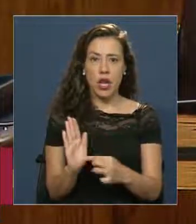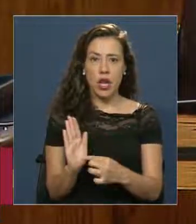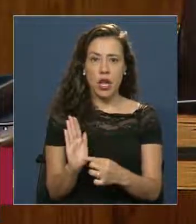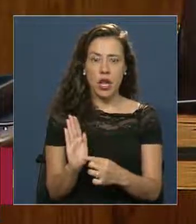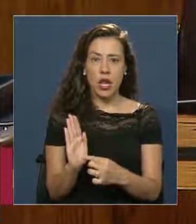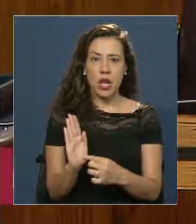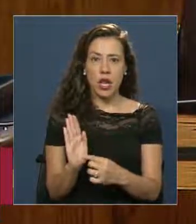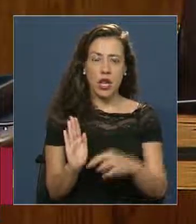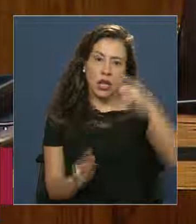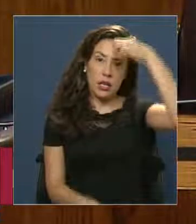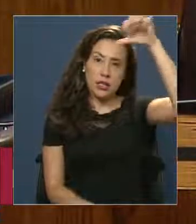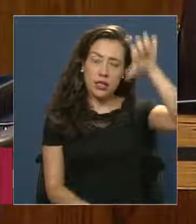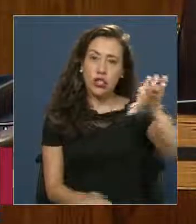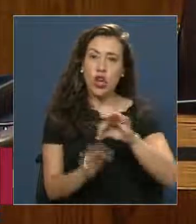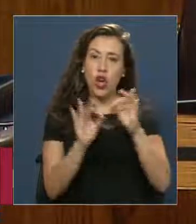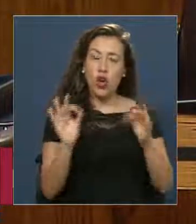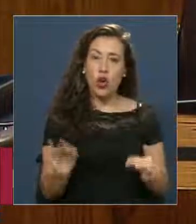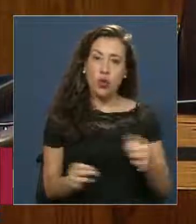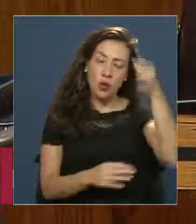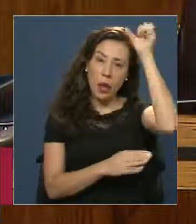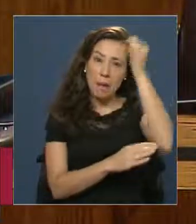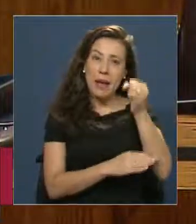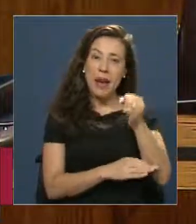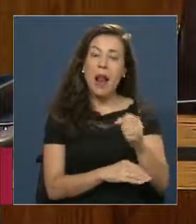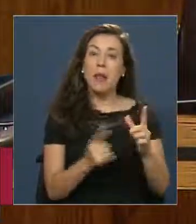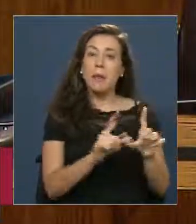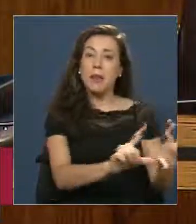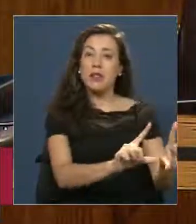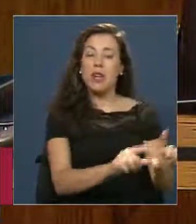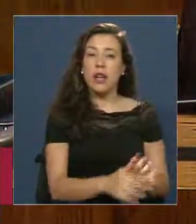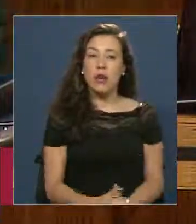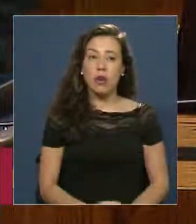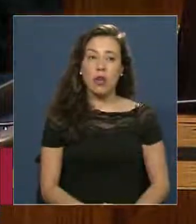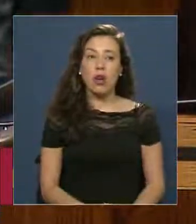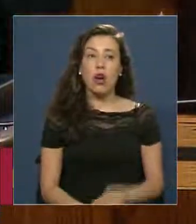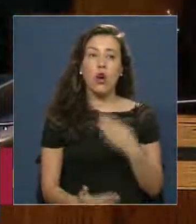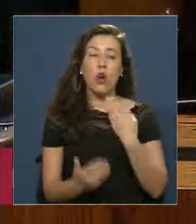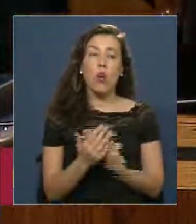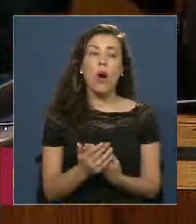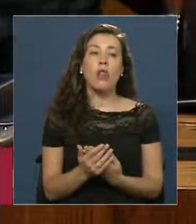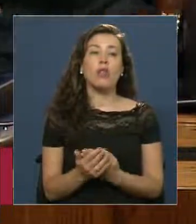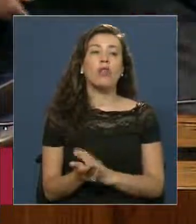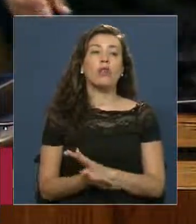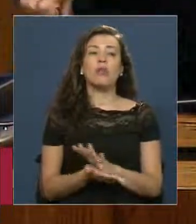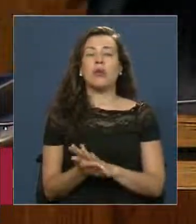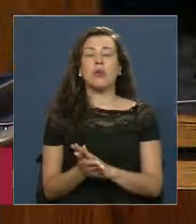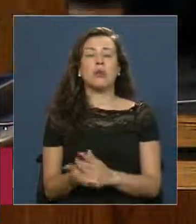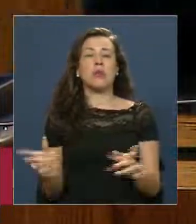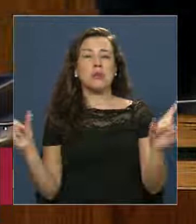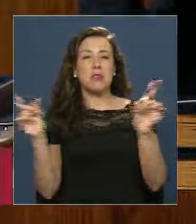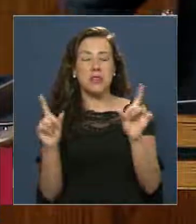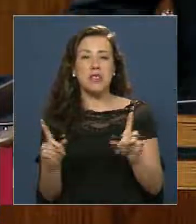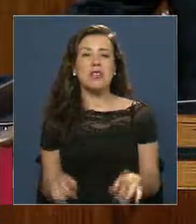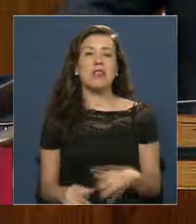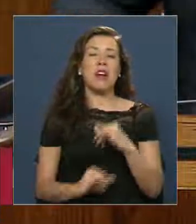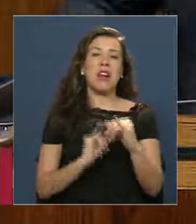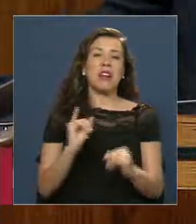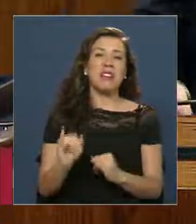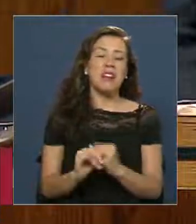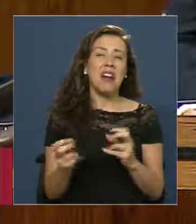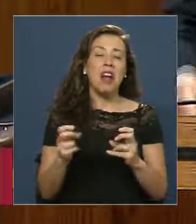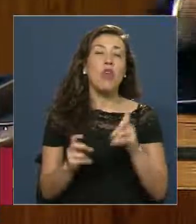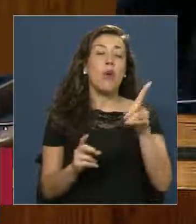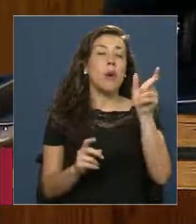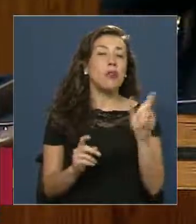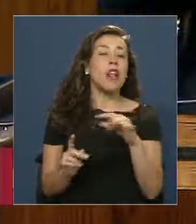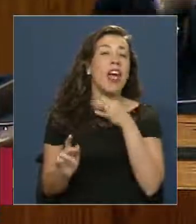que sanciona conductas penales de las personas jurídicas que cuando en un medio alguien incorpora alguna de